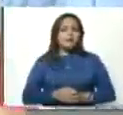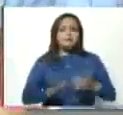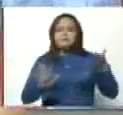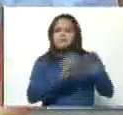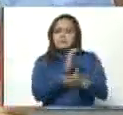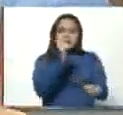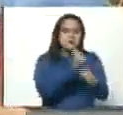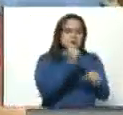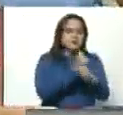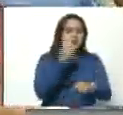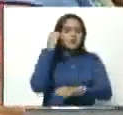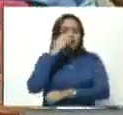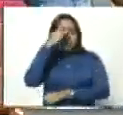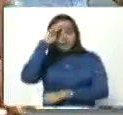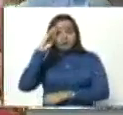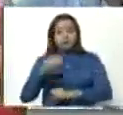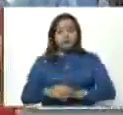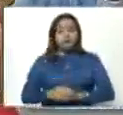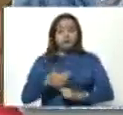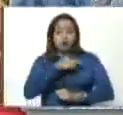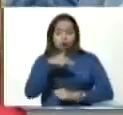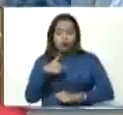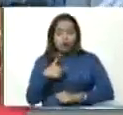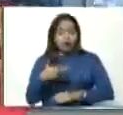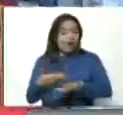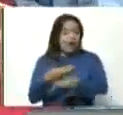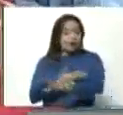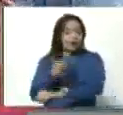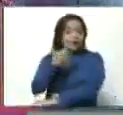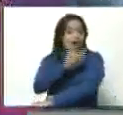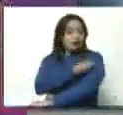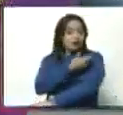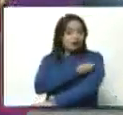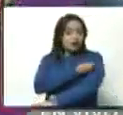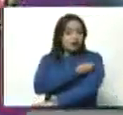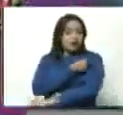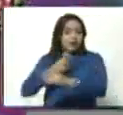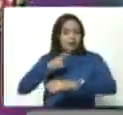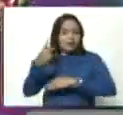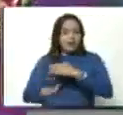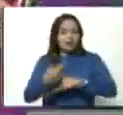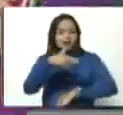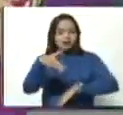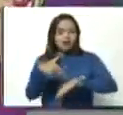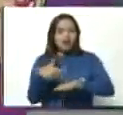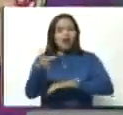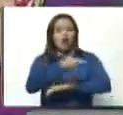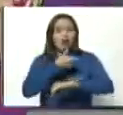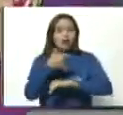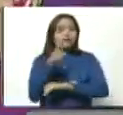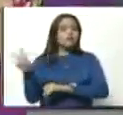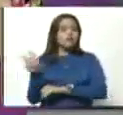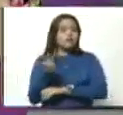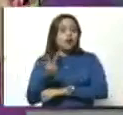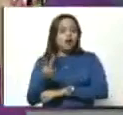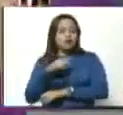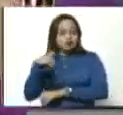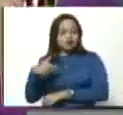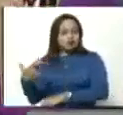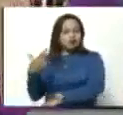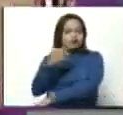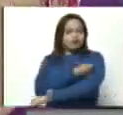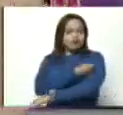cubanos. Nosotros fuimos vacunados a través del programa de vacunación del gobierno venezolano con